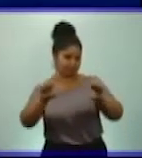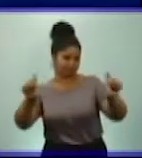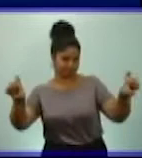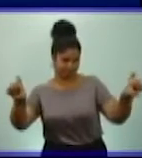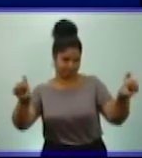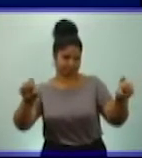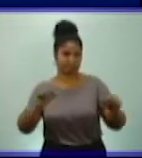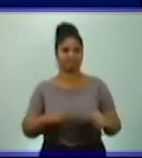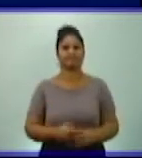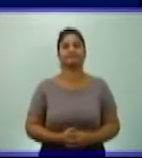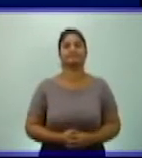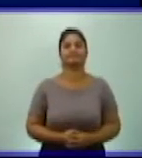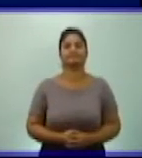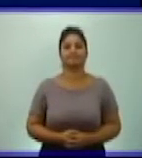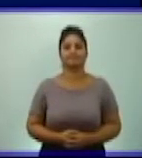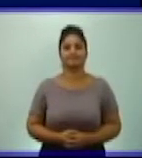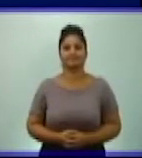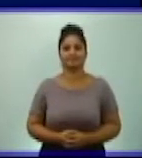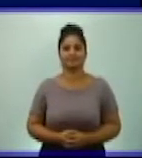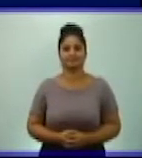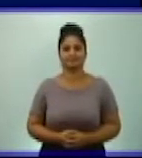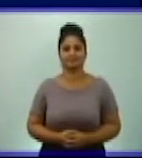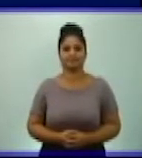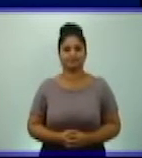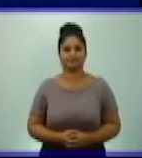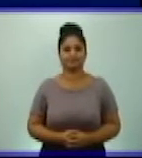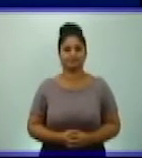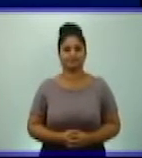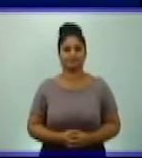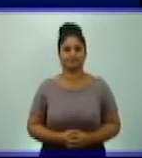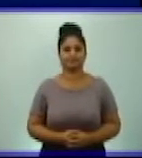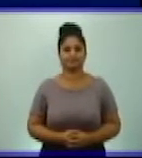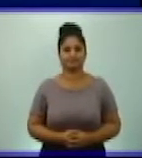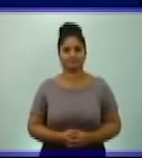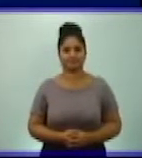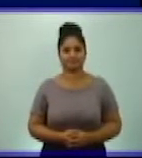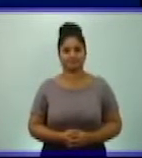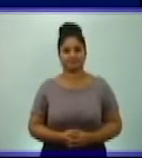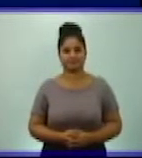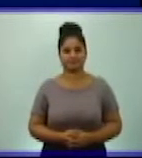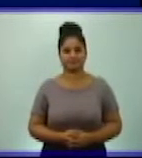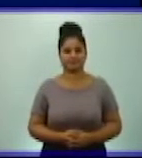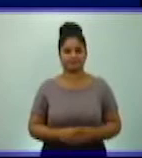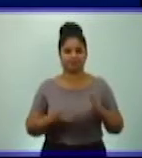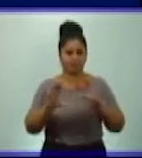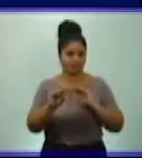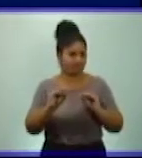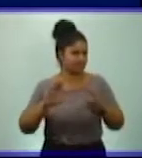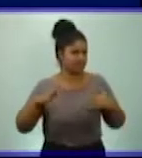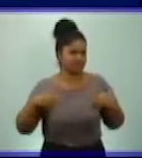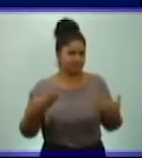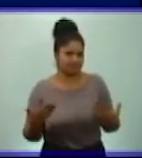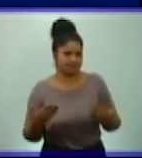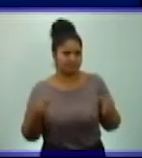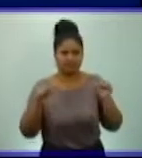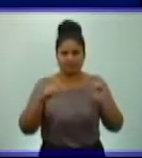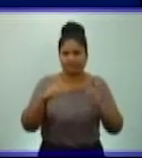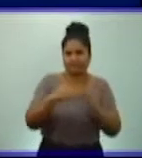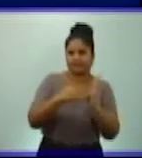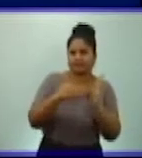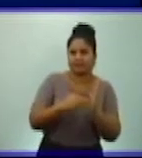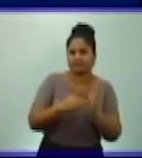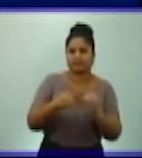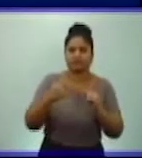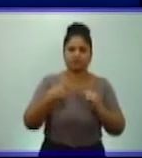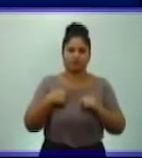el poema: esta tarde, mi bien, cuando te hablaba, como en tu rostro y tus acciones vía que